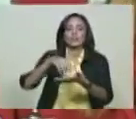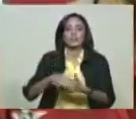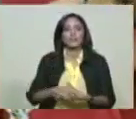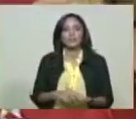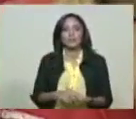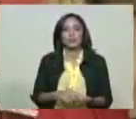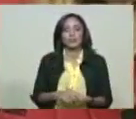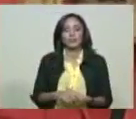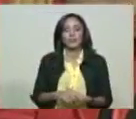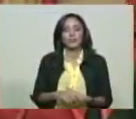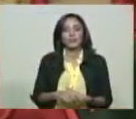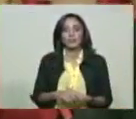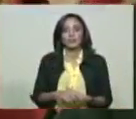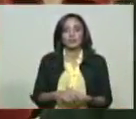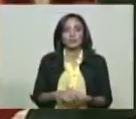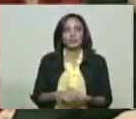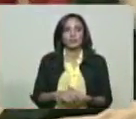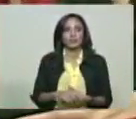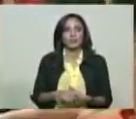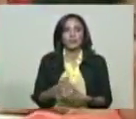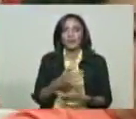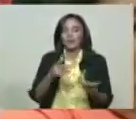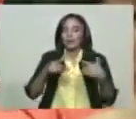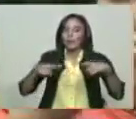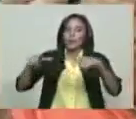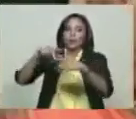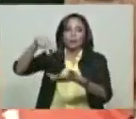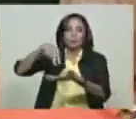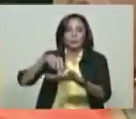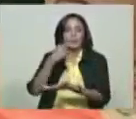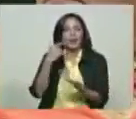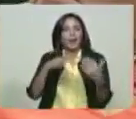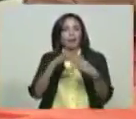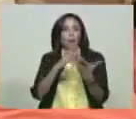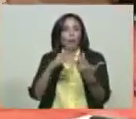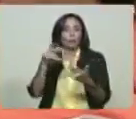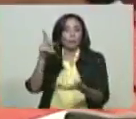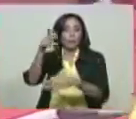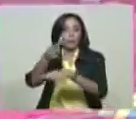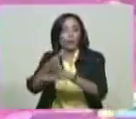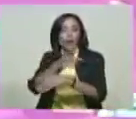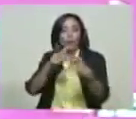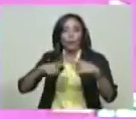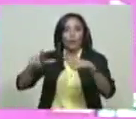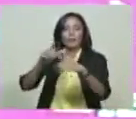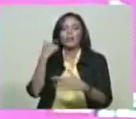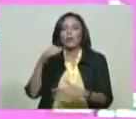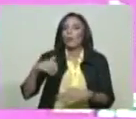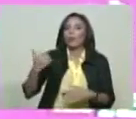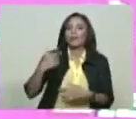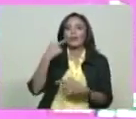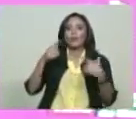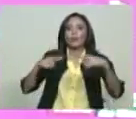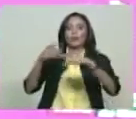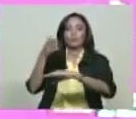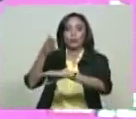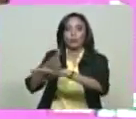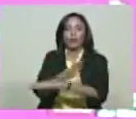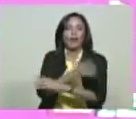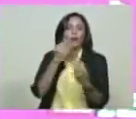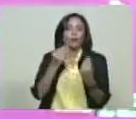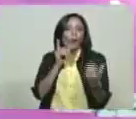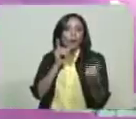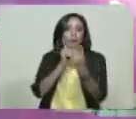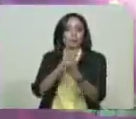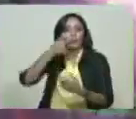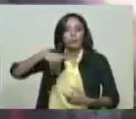auto u me lo llevara todos los delegados internacional nos pararemos en cualquier esquina que ustedes eligieron de un mapa para que vieran la atención del